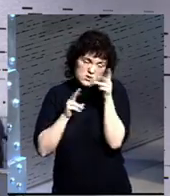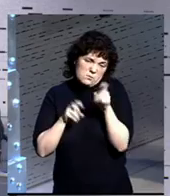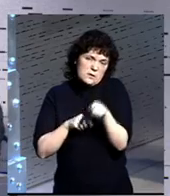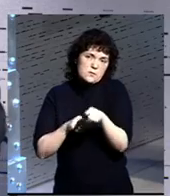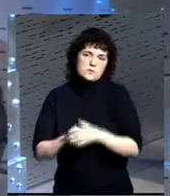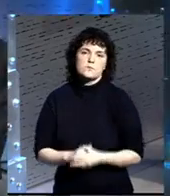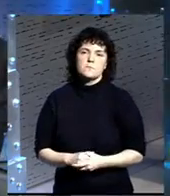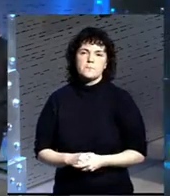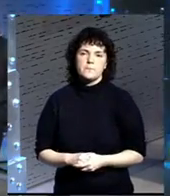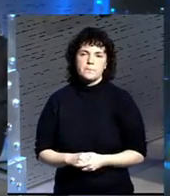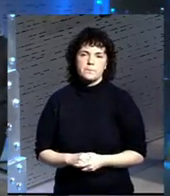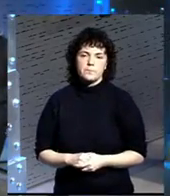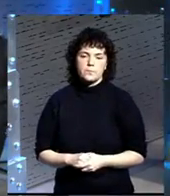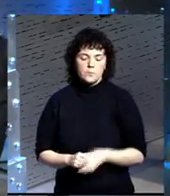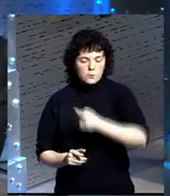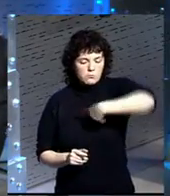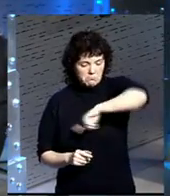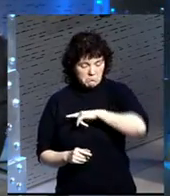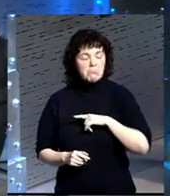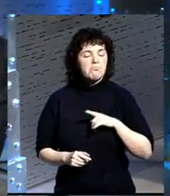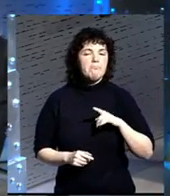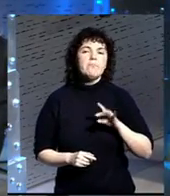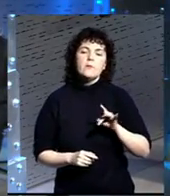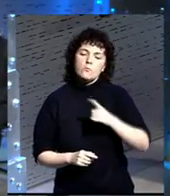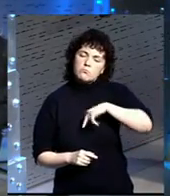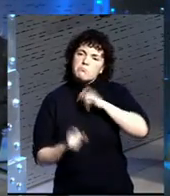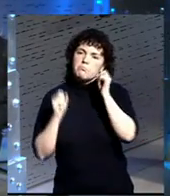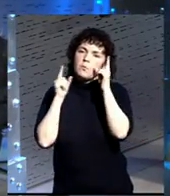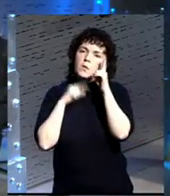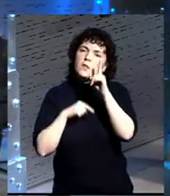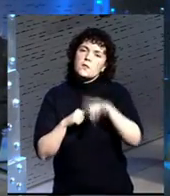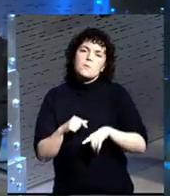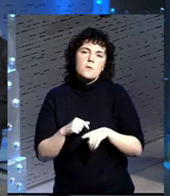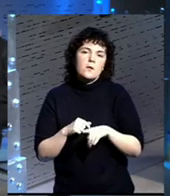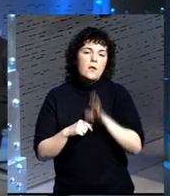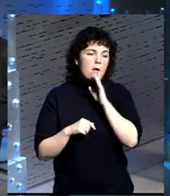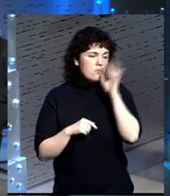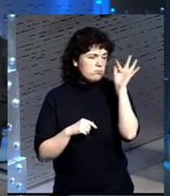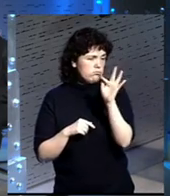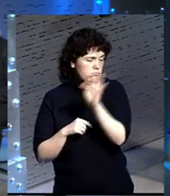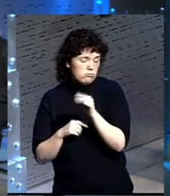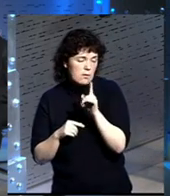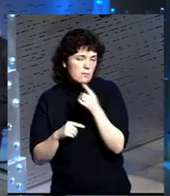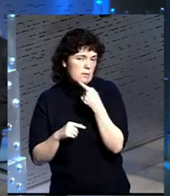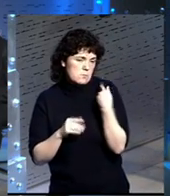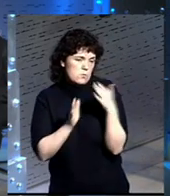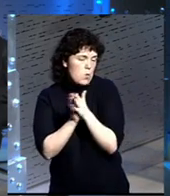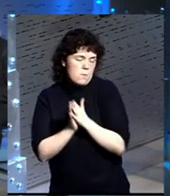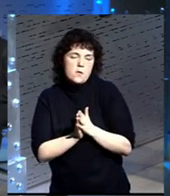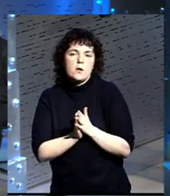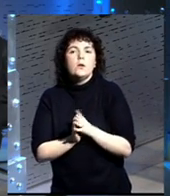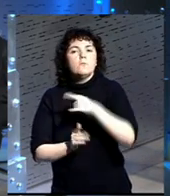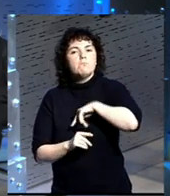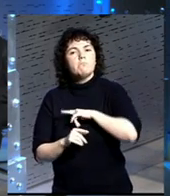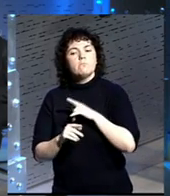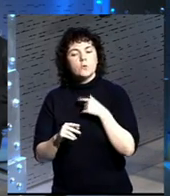Bien. Nosotros efectivamente notamos eso, como han manifestado mis colegas, y nuestra